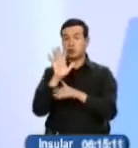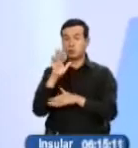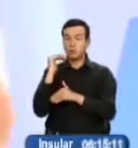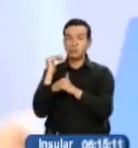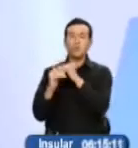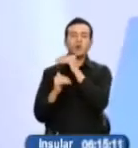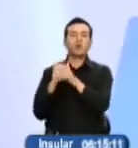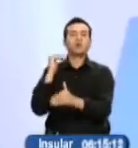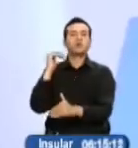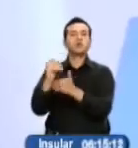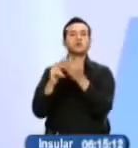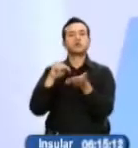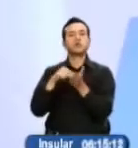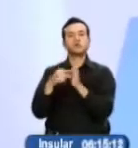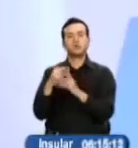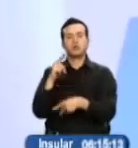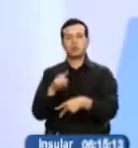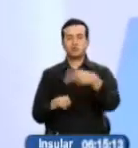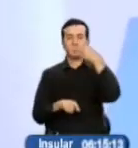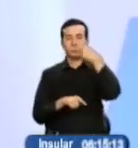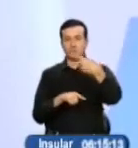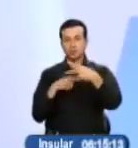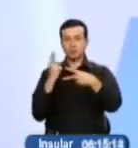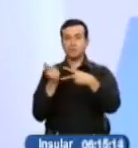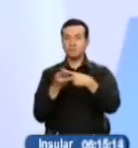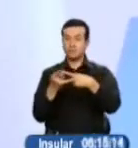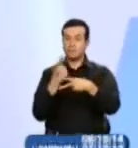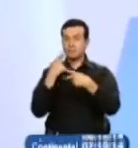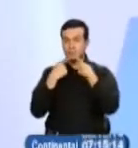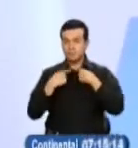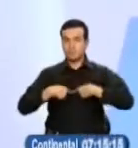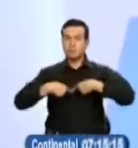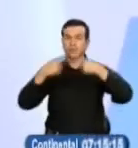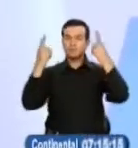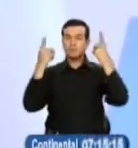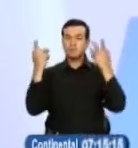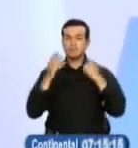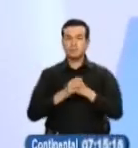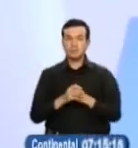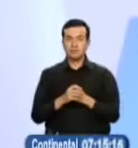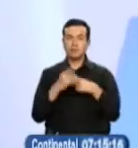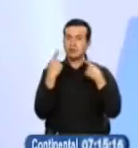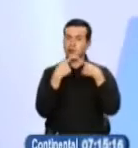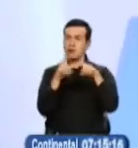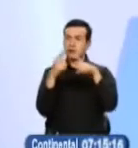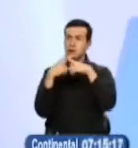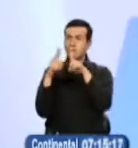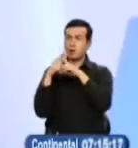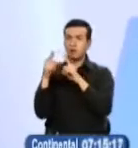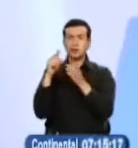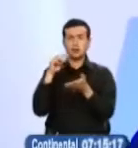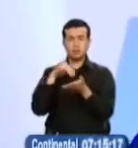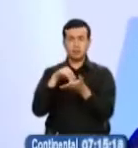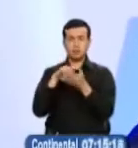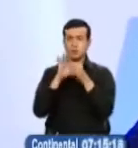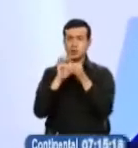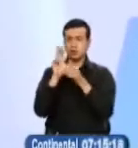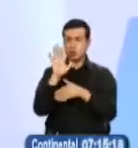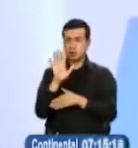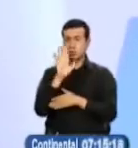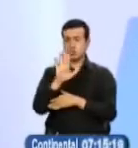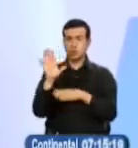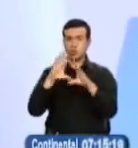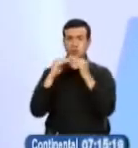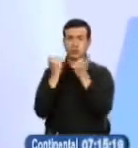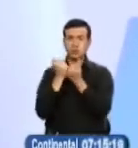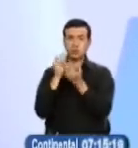proceso que incluye dos momentos. Incluye el pronunciamiento a través de los distintos militantes, a través de los comités